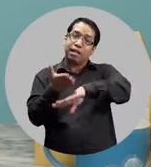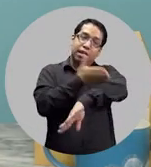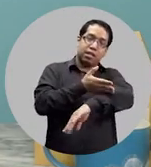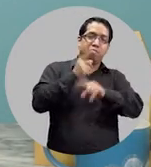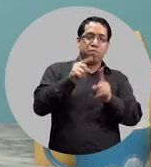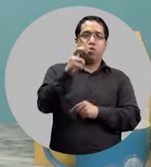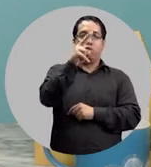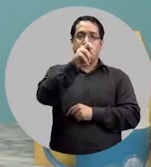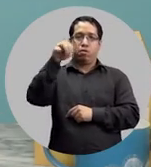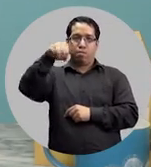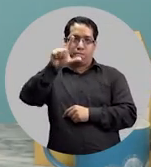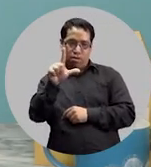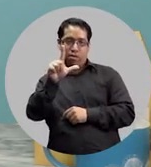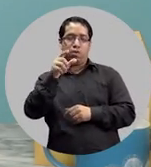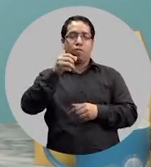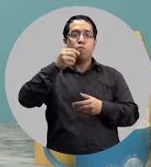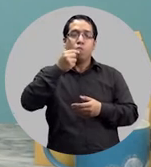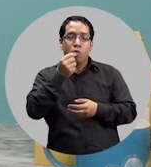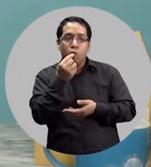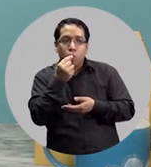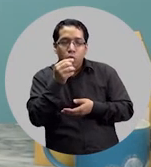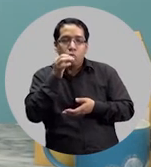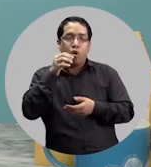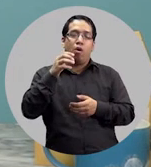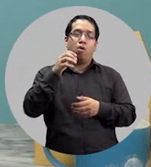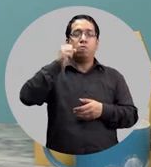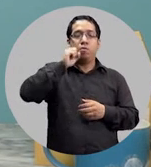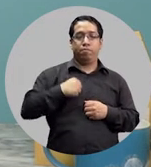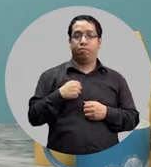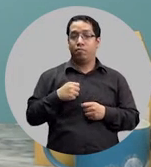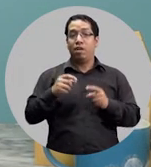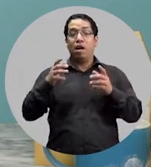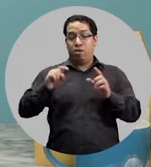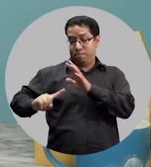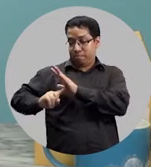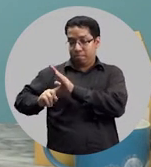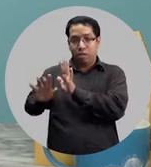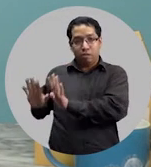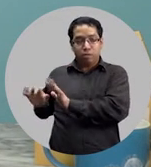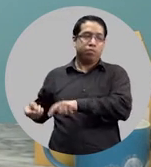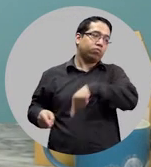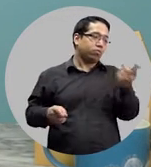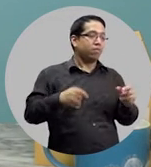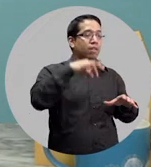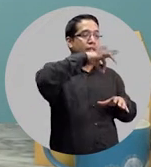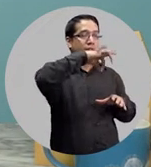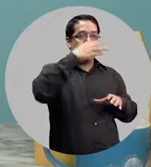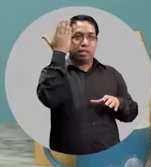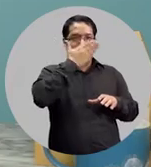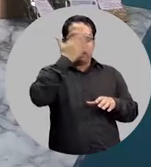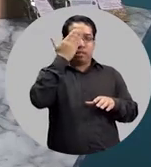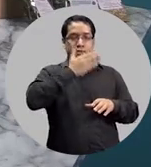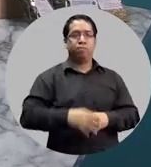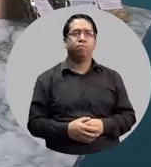dejamos reposar nuestro té adelgazante, vamos a estar preparando otro té artesanal que vendría a ser el té negro con la pimienta